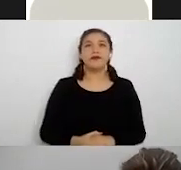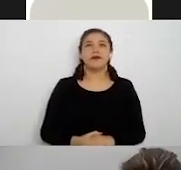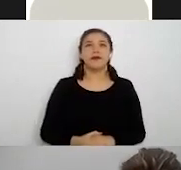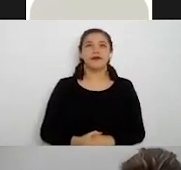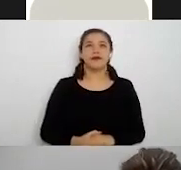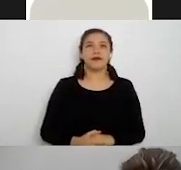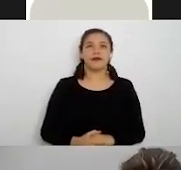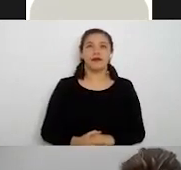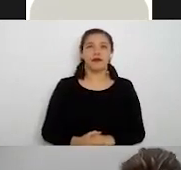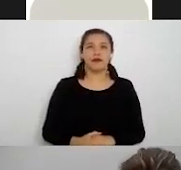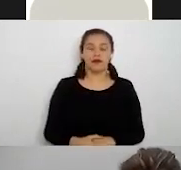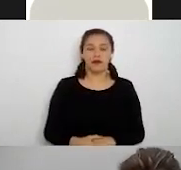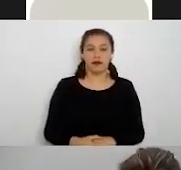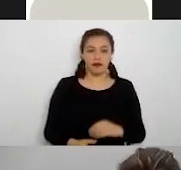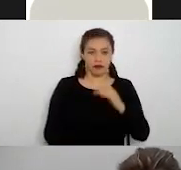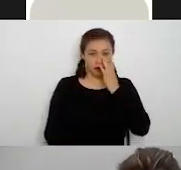justamente,